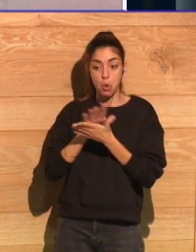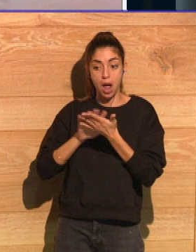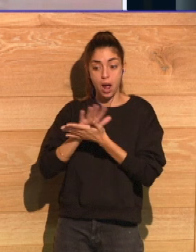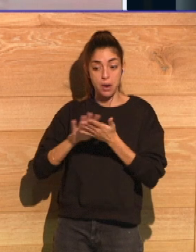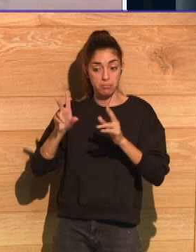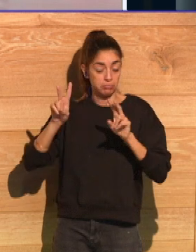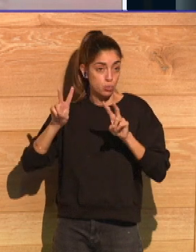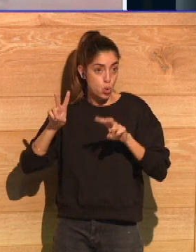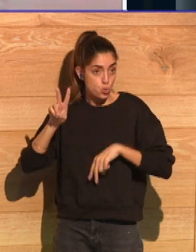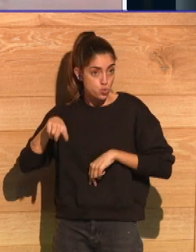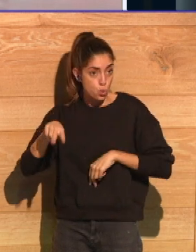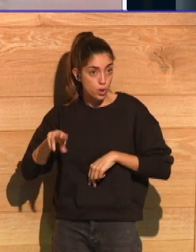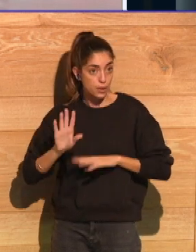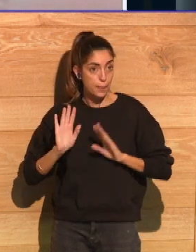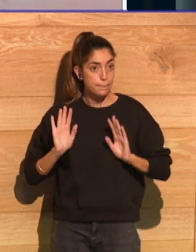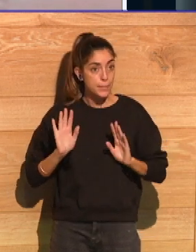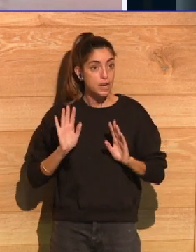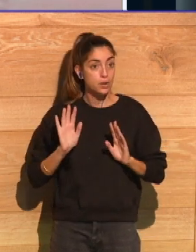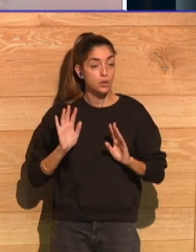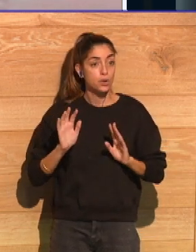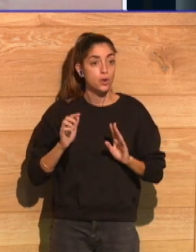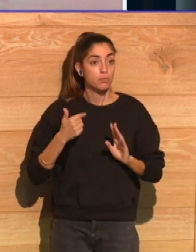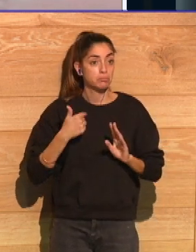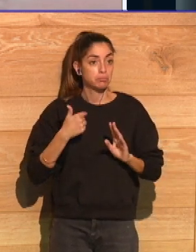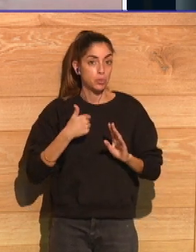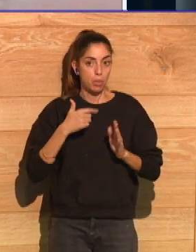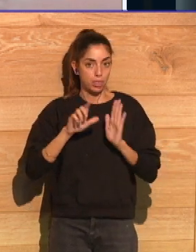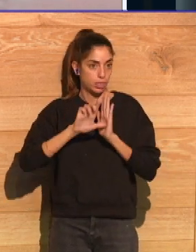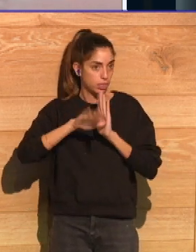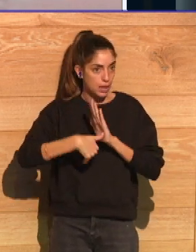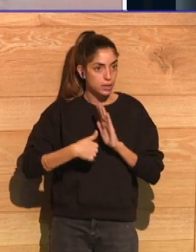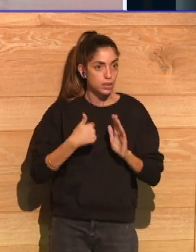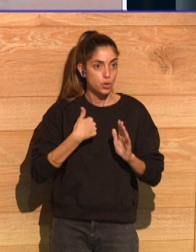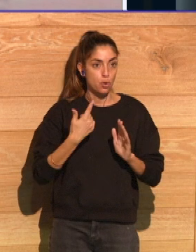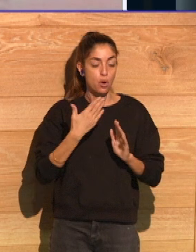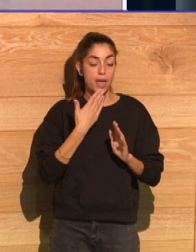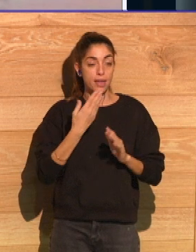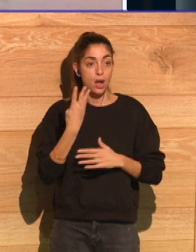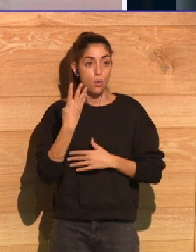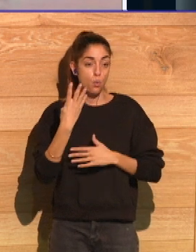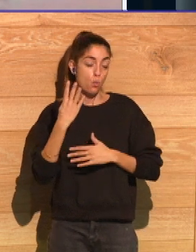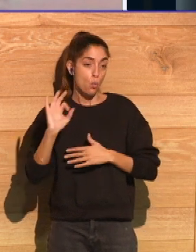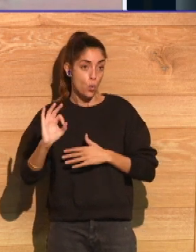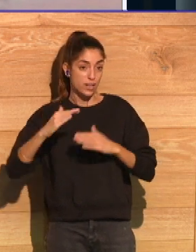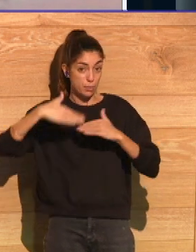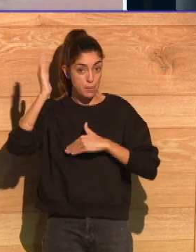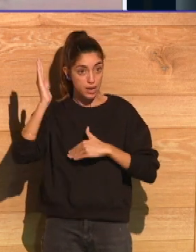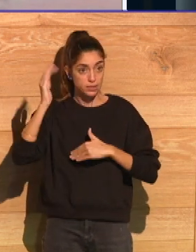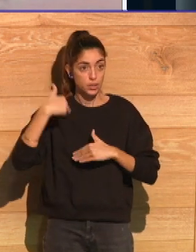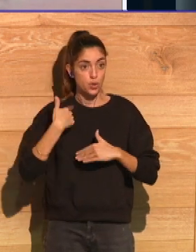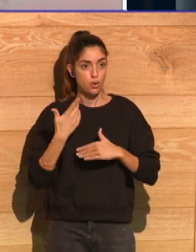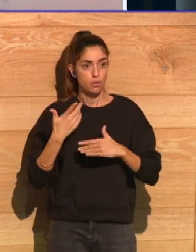hasta un punto bastante tardío en mi vida. Yo ya tenía más de 40 cuando empecé a oír hablar de esta persona